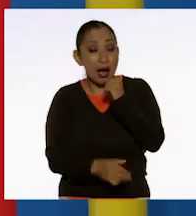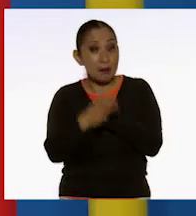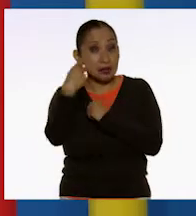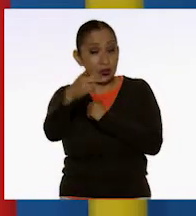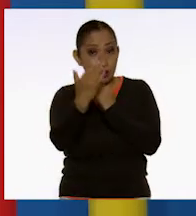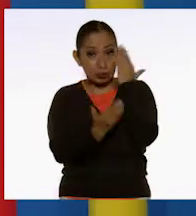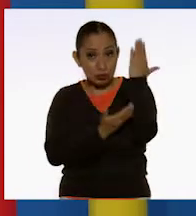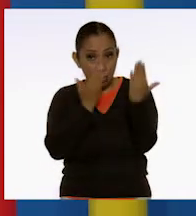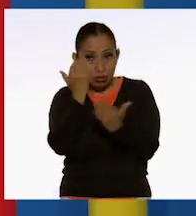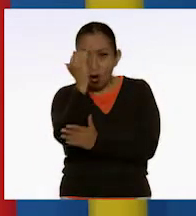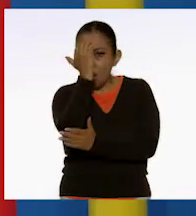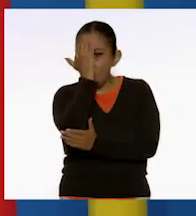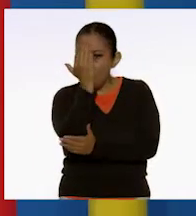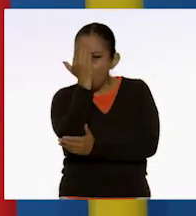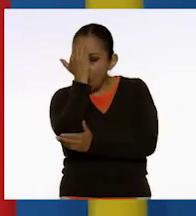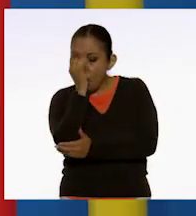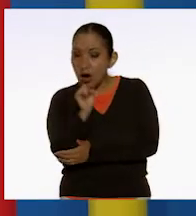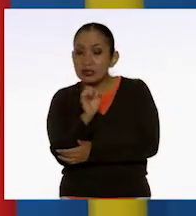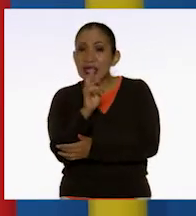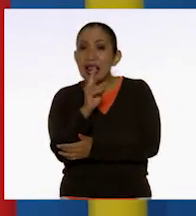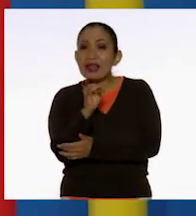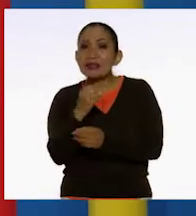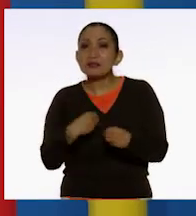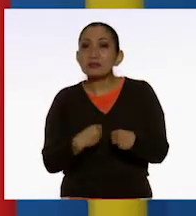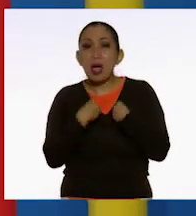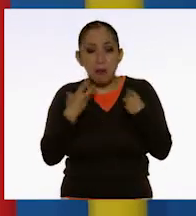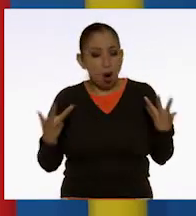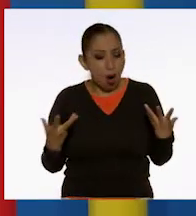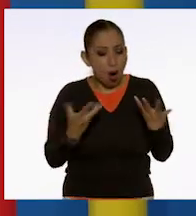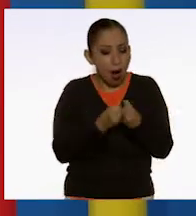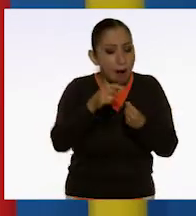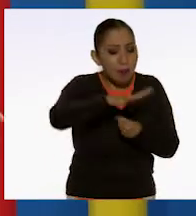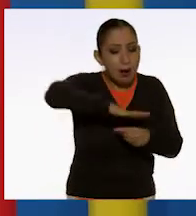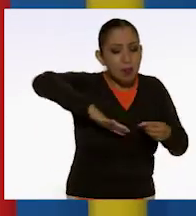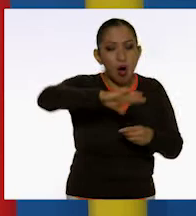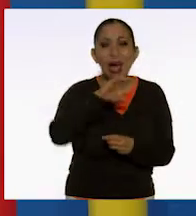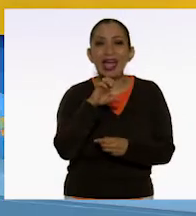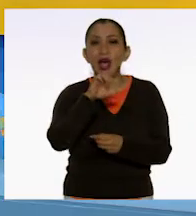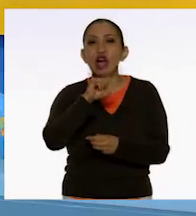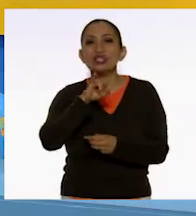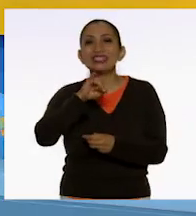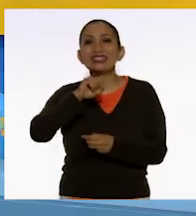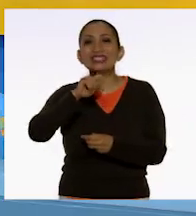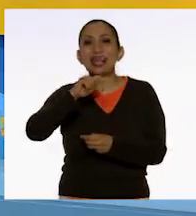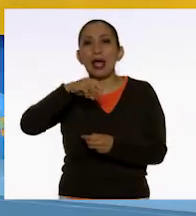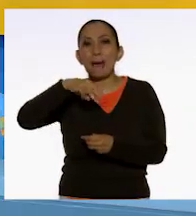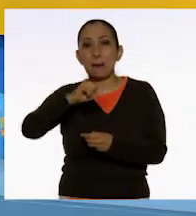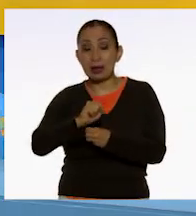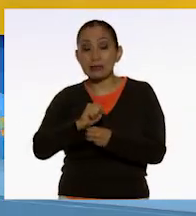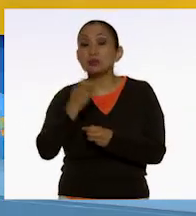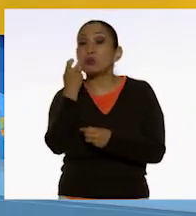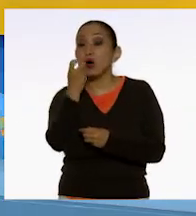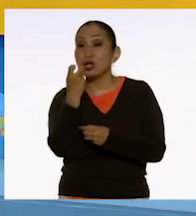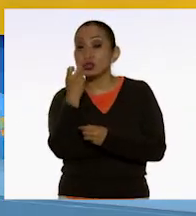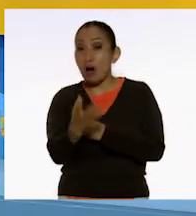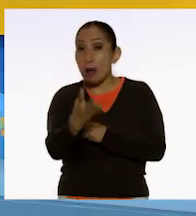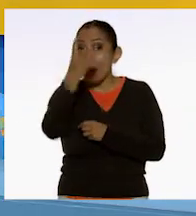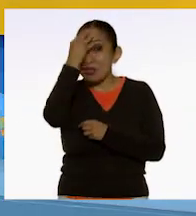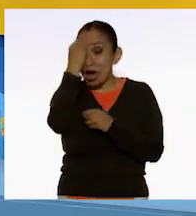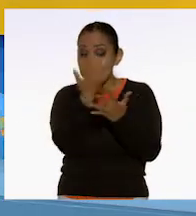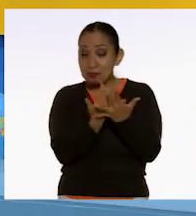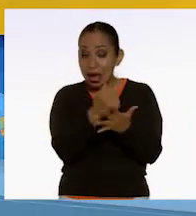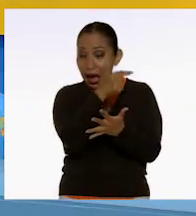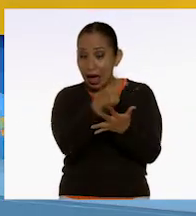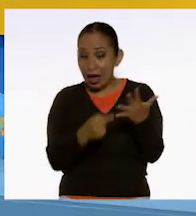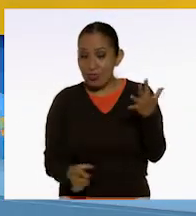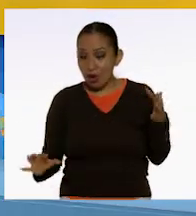estudio, conozcan que los seres vivos formamos parte de los ecosistemas. Por lo tanto, los aprendizajes esperados